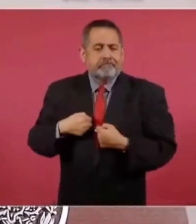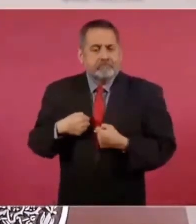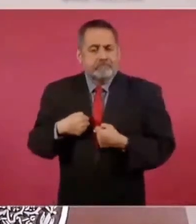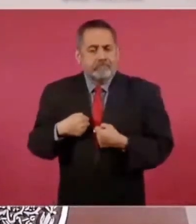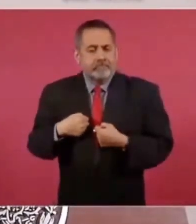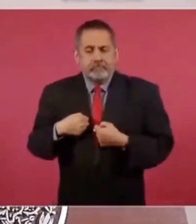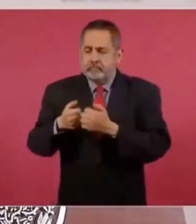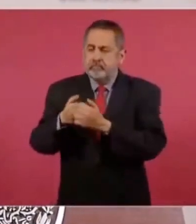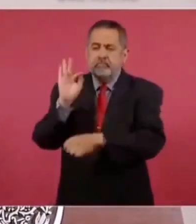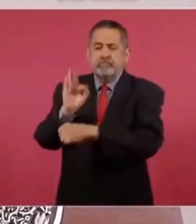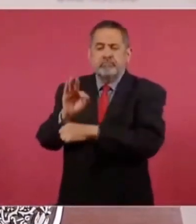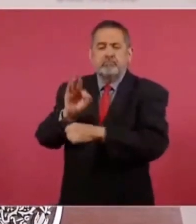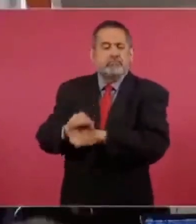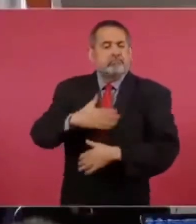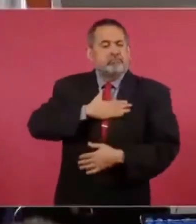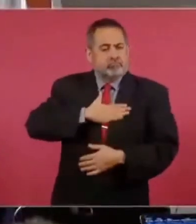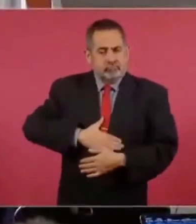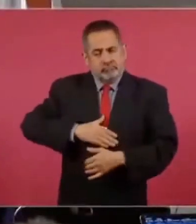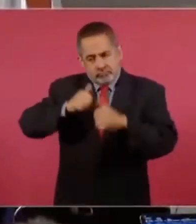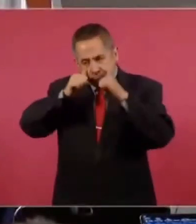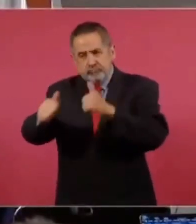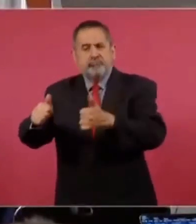en favor de la justicia.